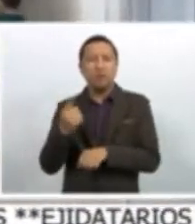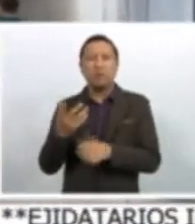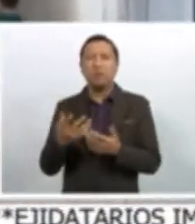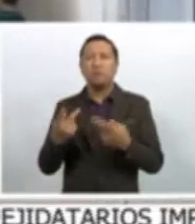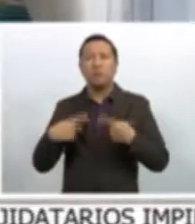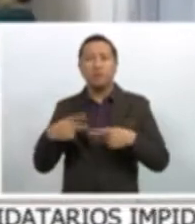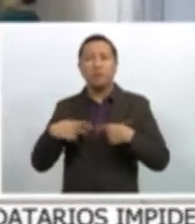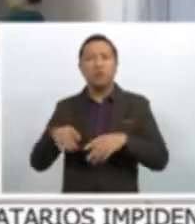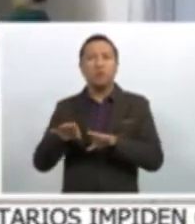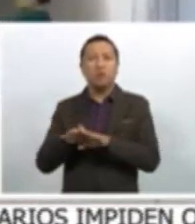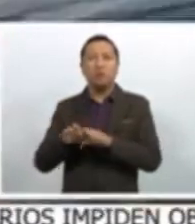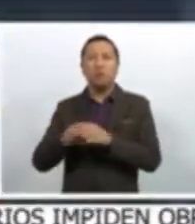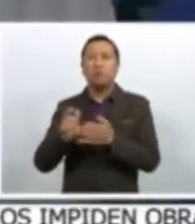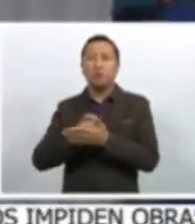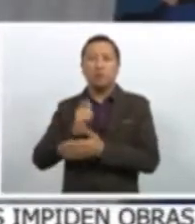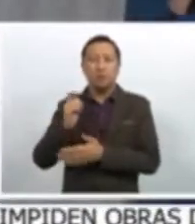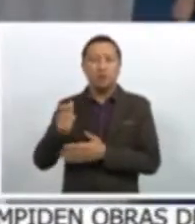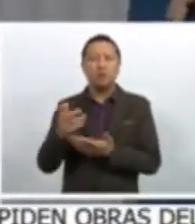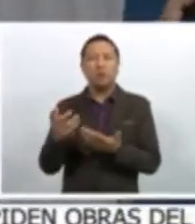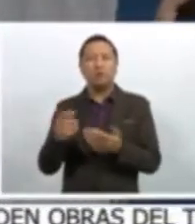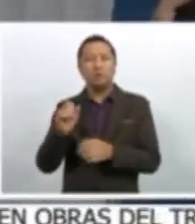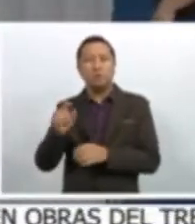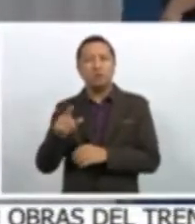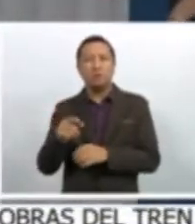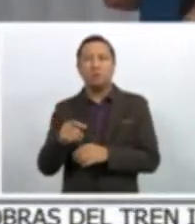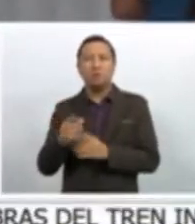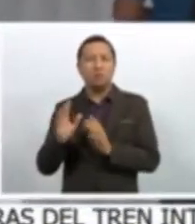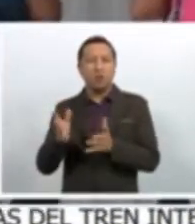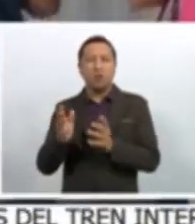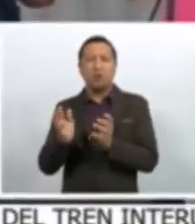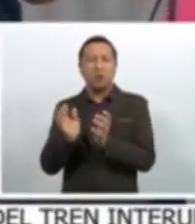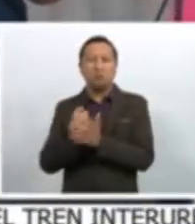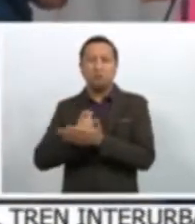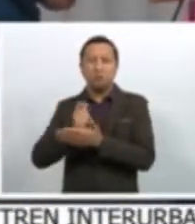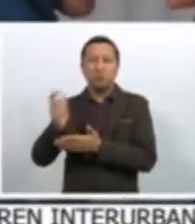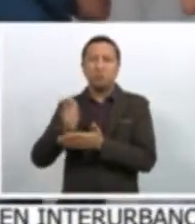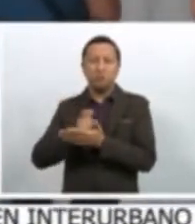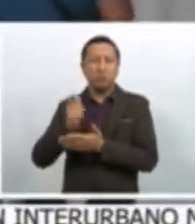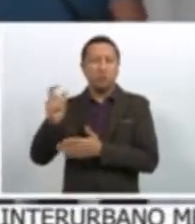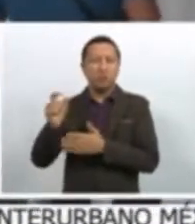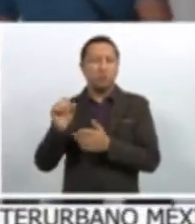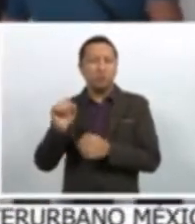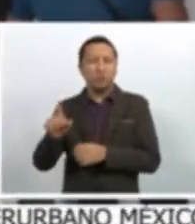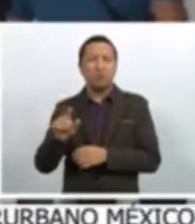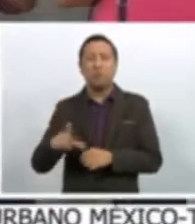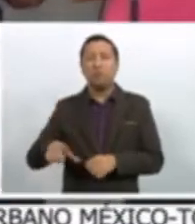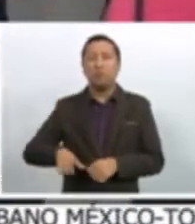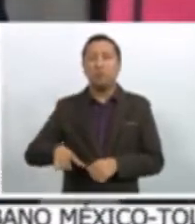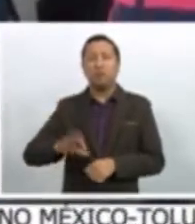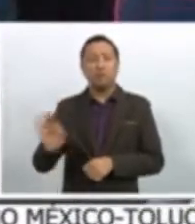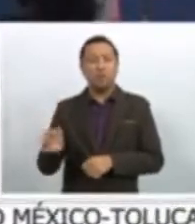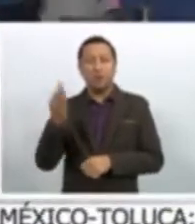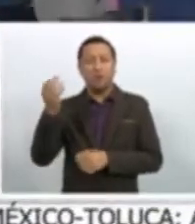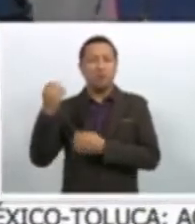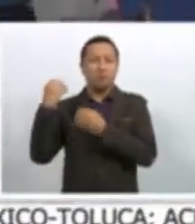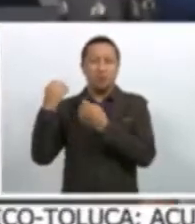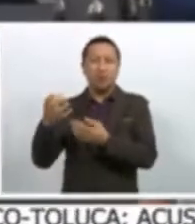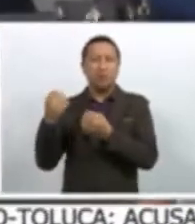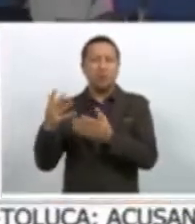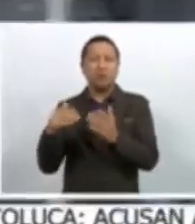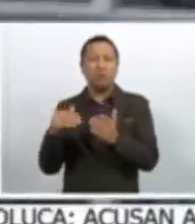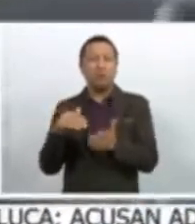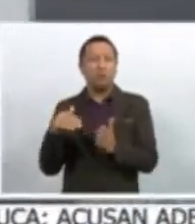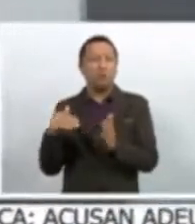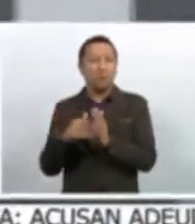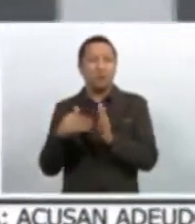trabajadores estatales le realizan al instituto. Hay que señalar que durante varios meses el gobierno federal envió varias toneladas de insumos médicos para